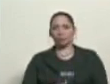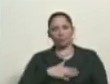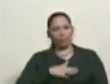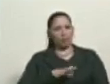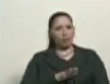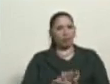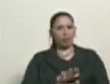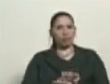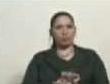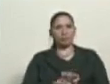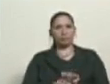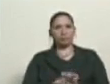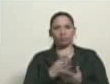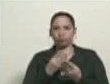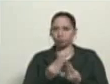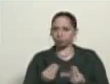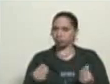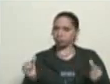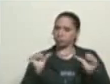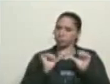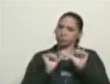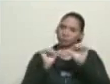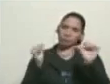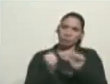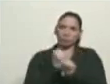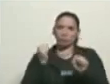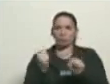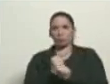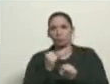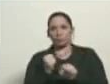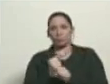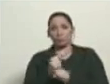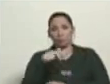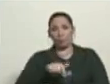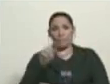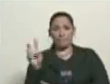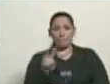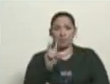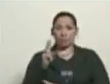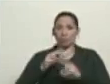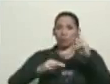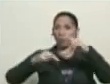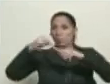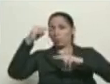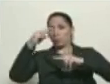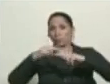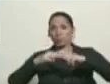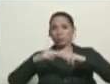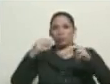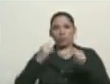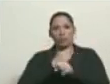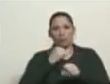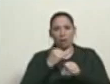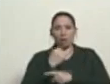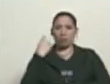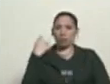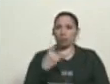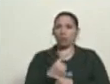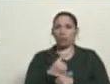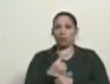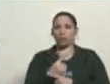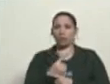tranquilidad, a seguir trabajando. Esta Venezuela se construye es trabajando, no